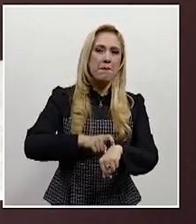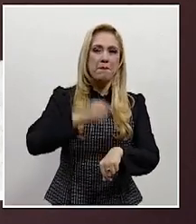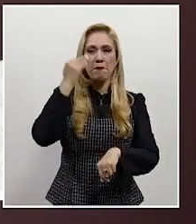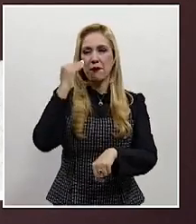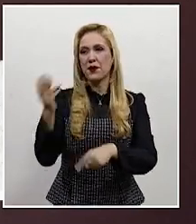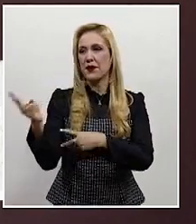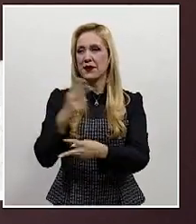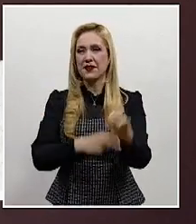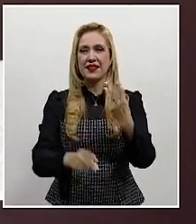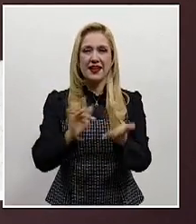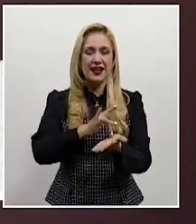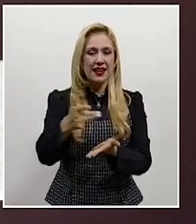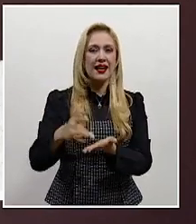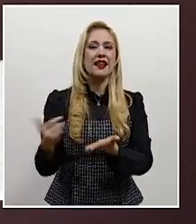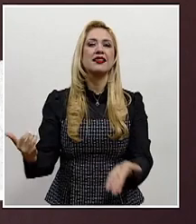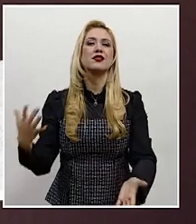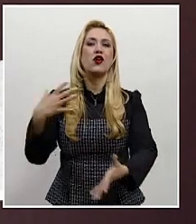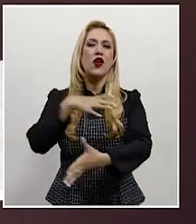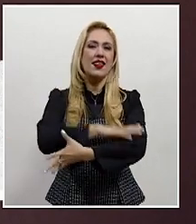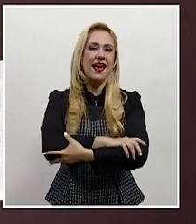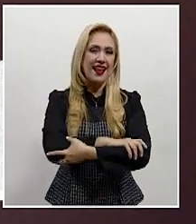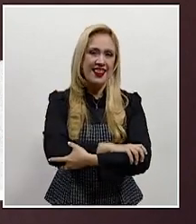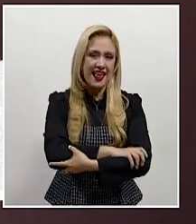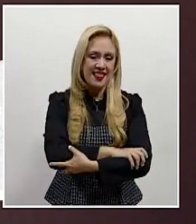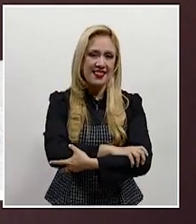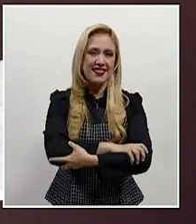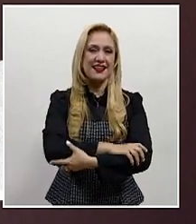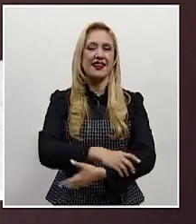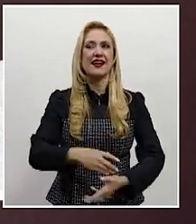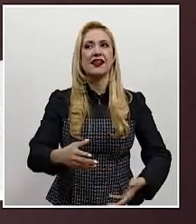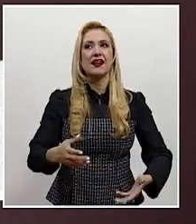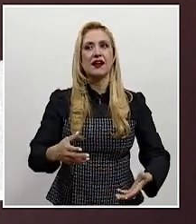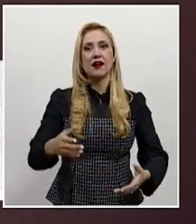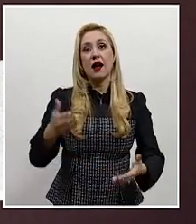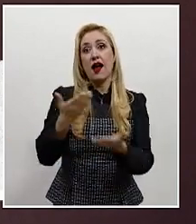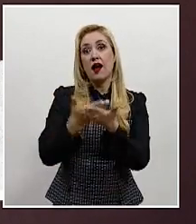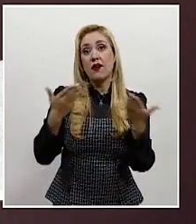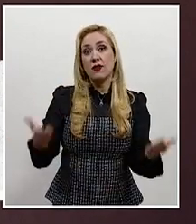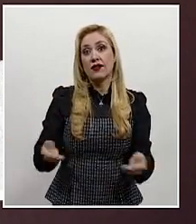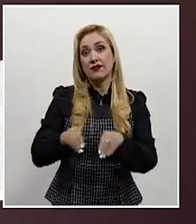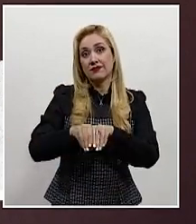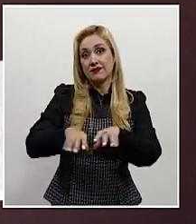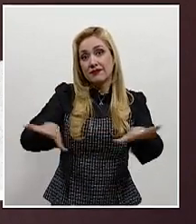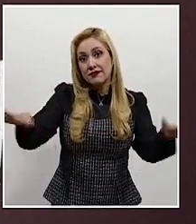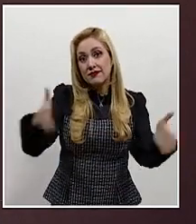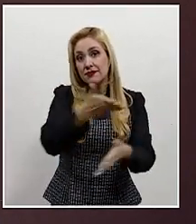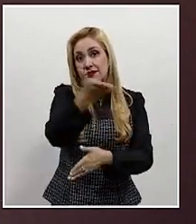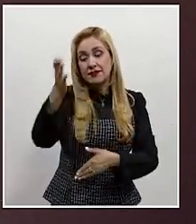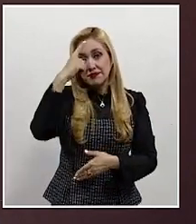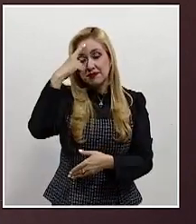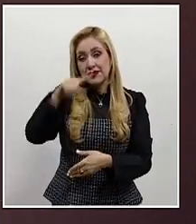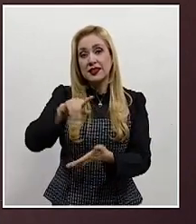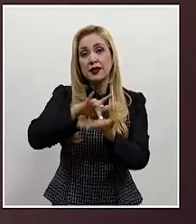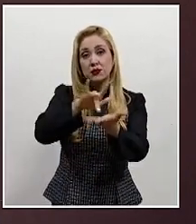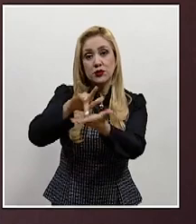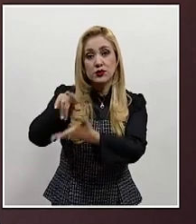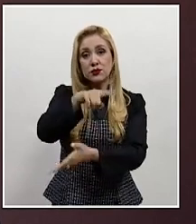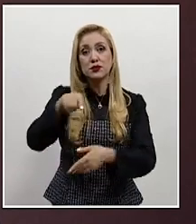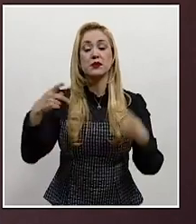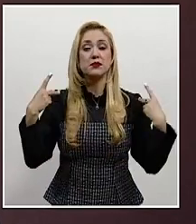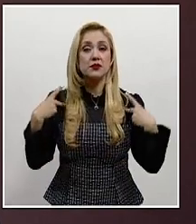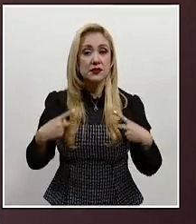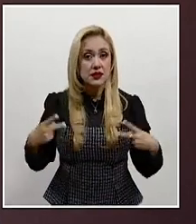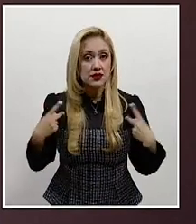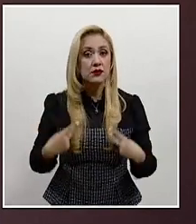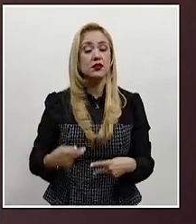sobre todo la solidaridad, porque esta comunicación que estamos teniendo en favor de las personas es